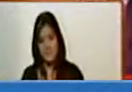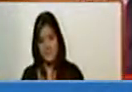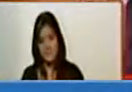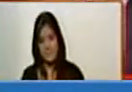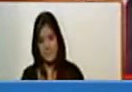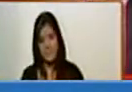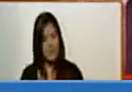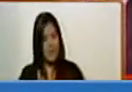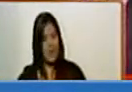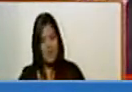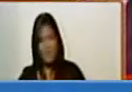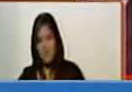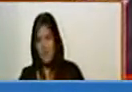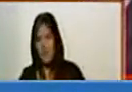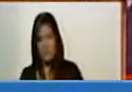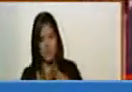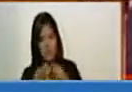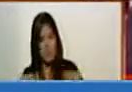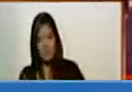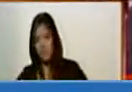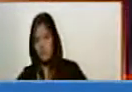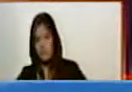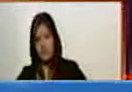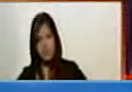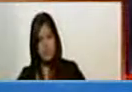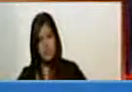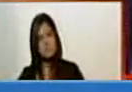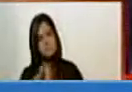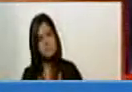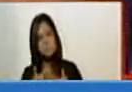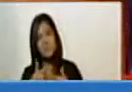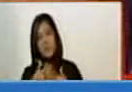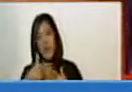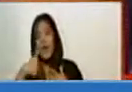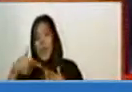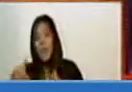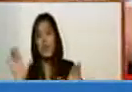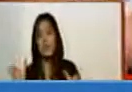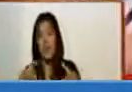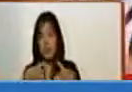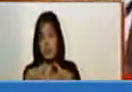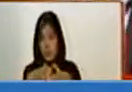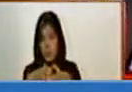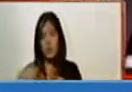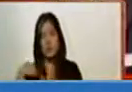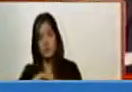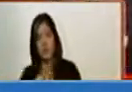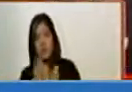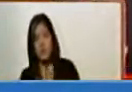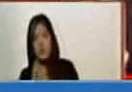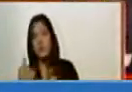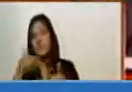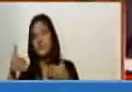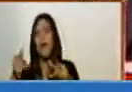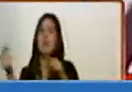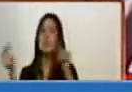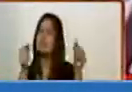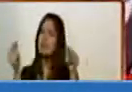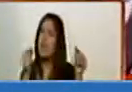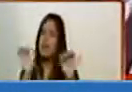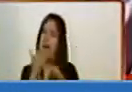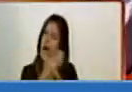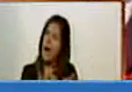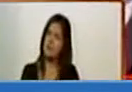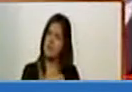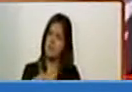todo nuestro esfuerzo lo sumamos para que en las próximas reuniones sigamos avanzando en los temas que conversamos en